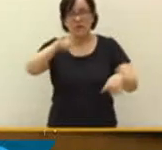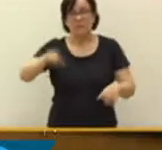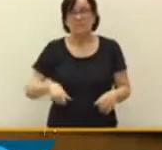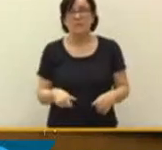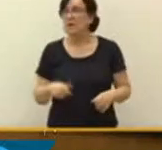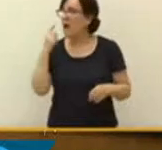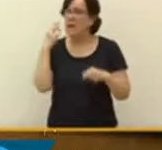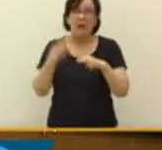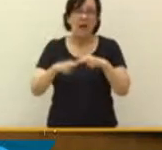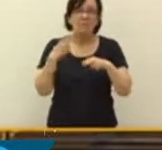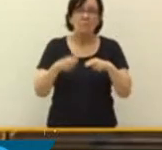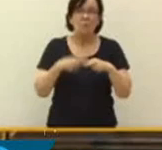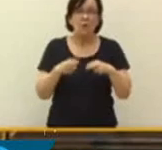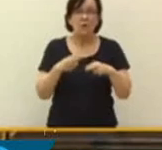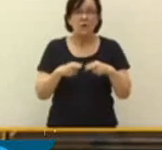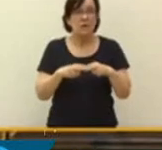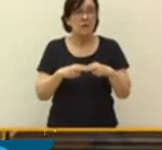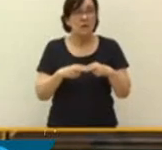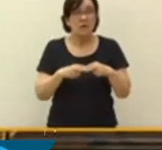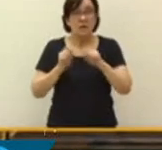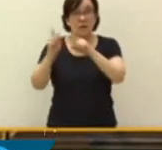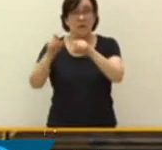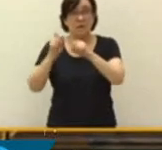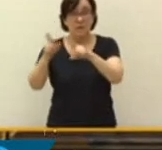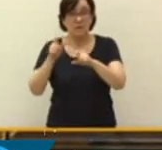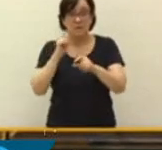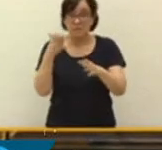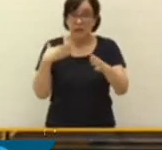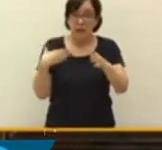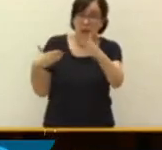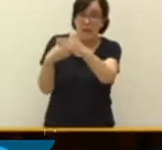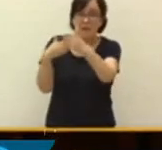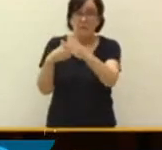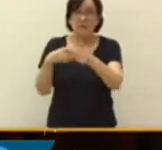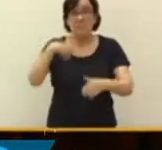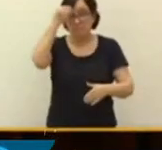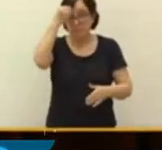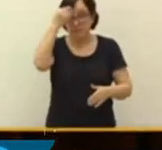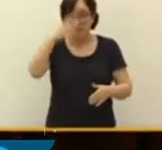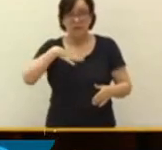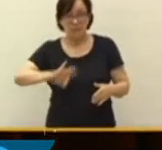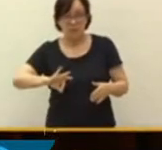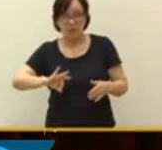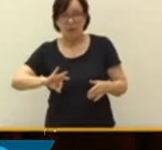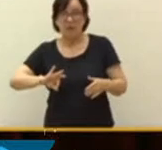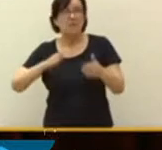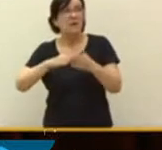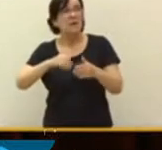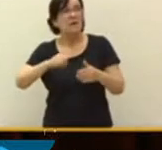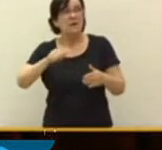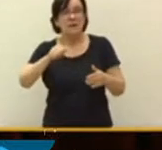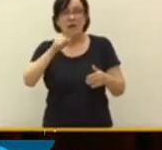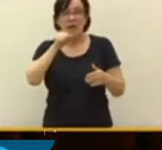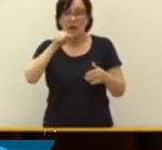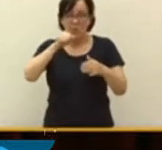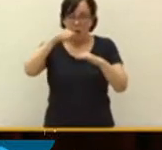absoluto anonimato. ¿Quién se va a acordar a partir de diciembre del actual ministro de Universidades? ¿Quién se va acordar? ¿O quién